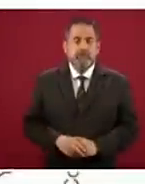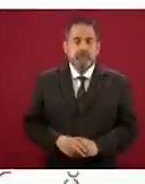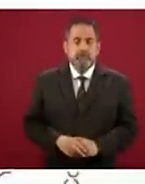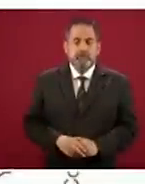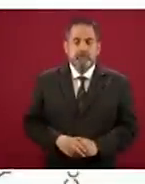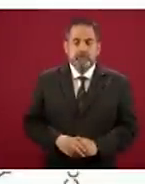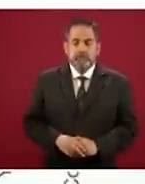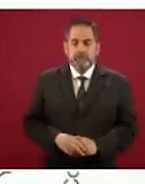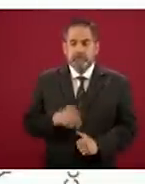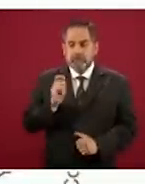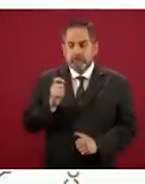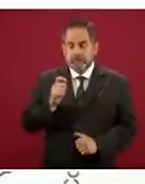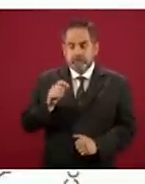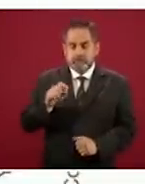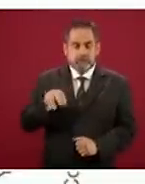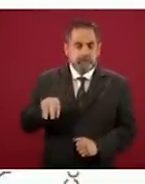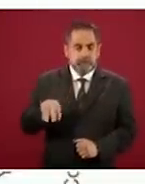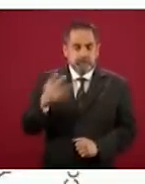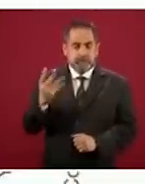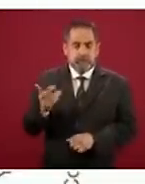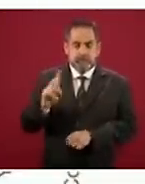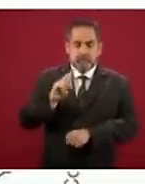Estamos hablando de 14 días, ¿no?